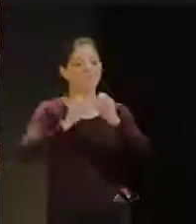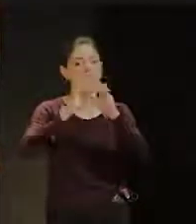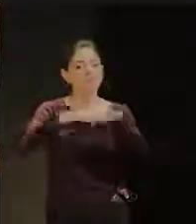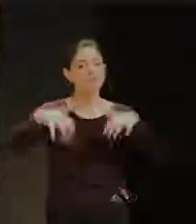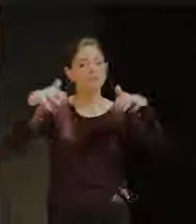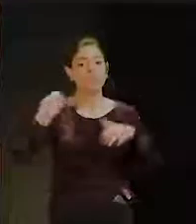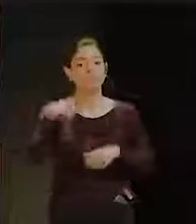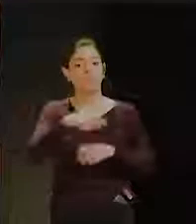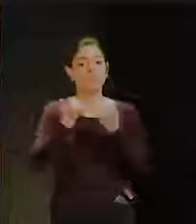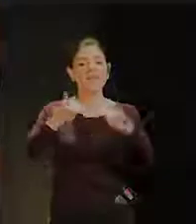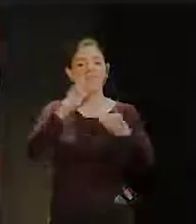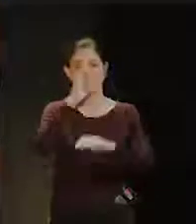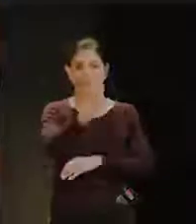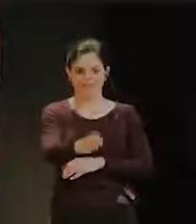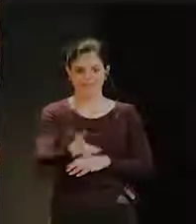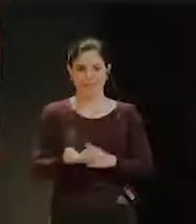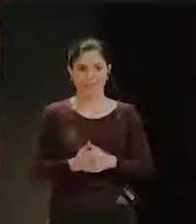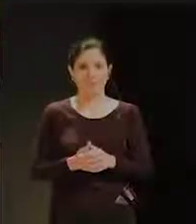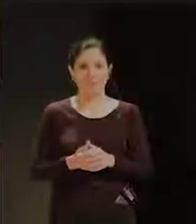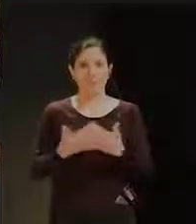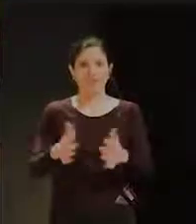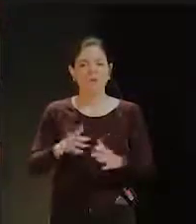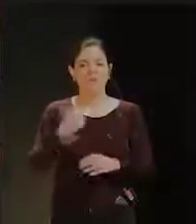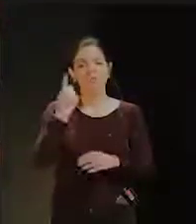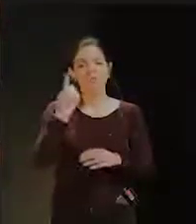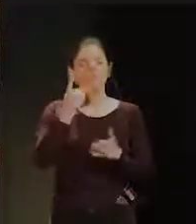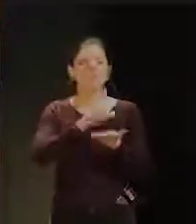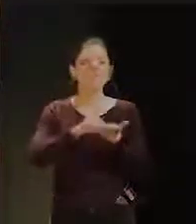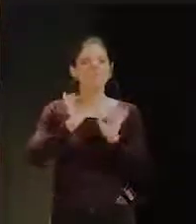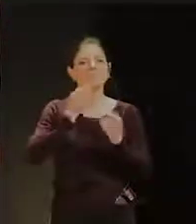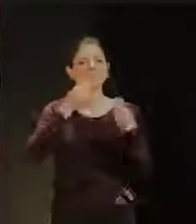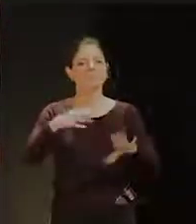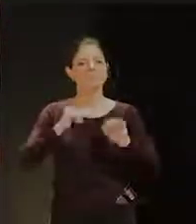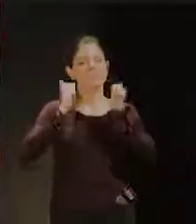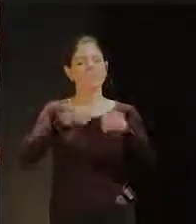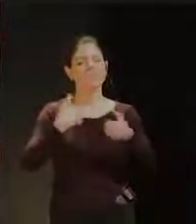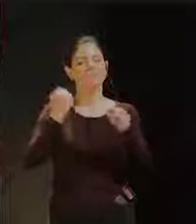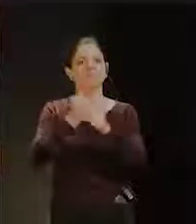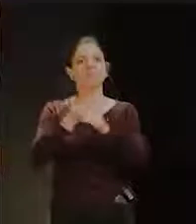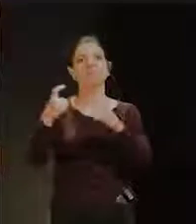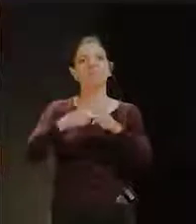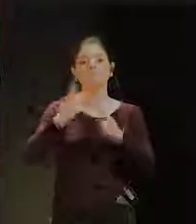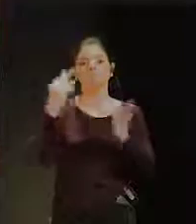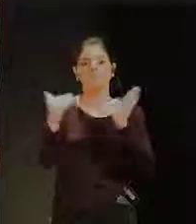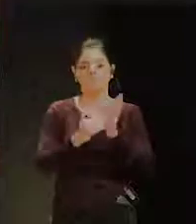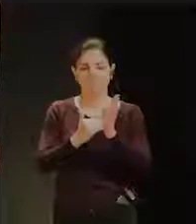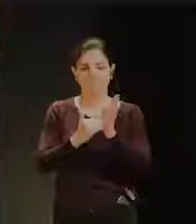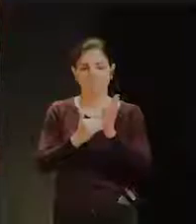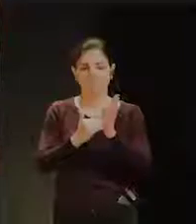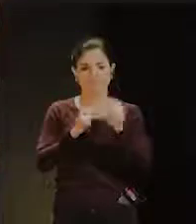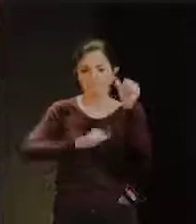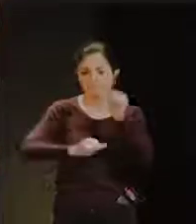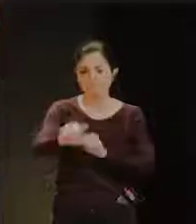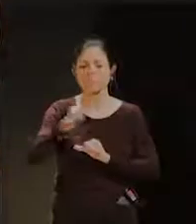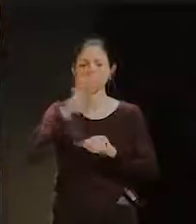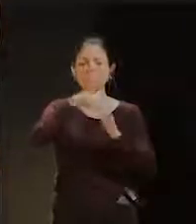público de este tipo de eventos en directo. Bueno, un par de datos históricos. Empezamos a trabajar en mayo del 2000 como